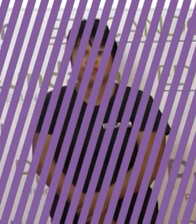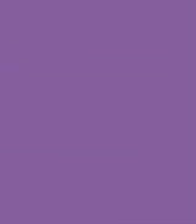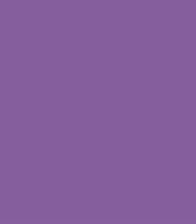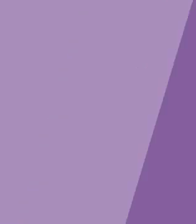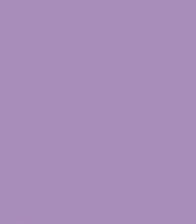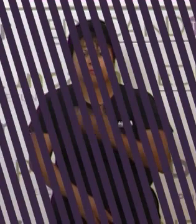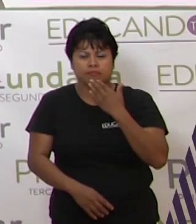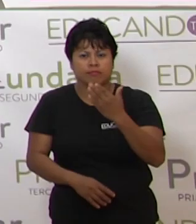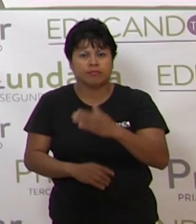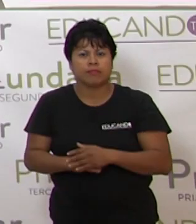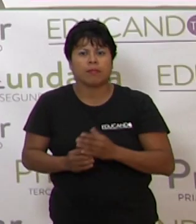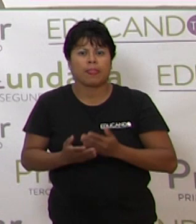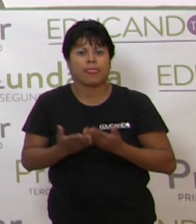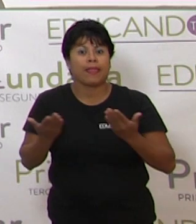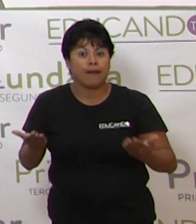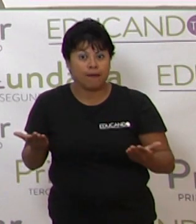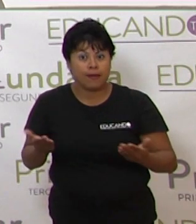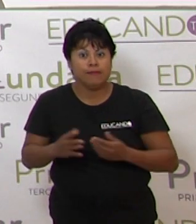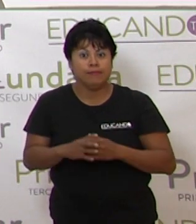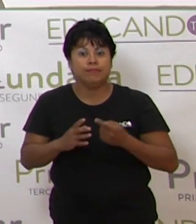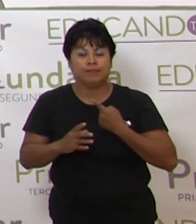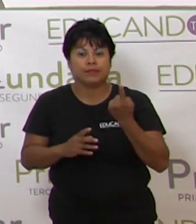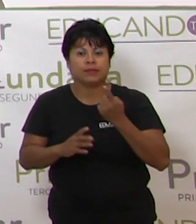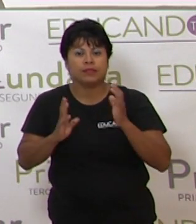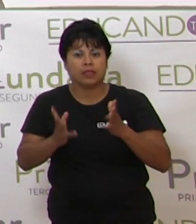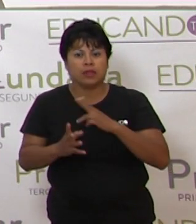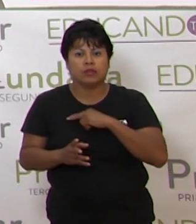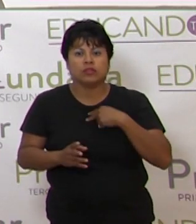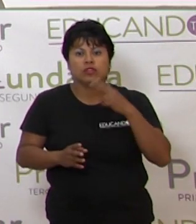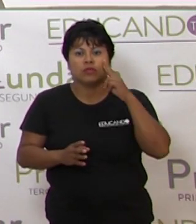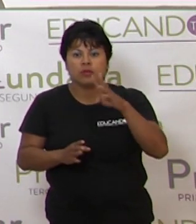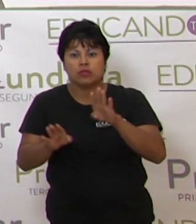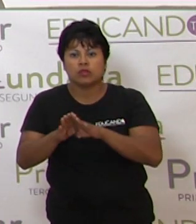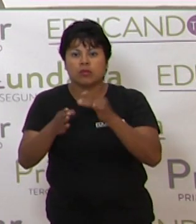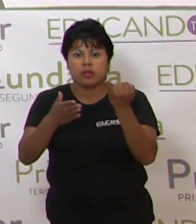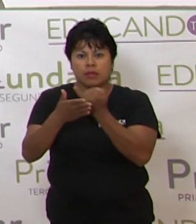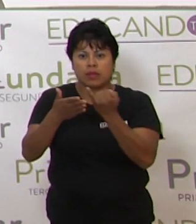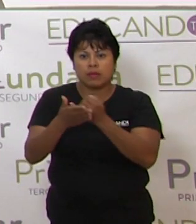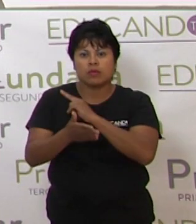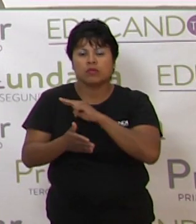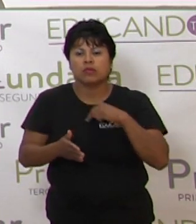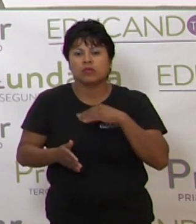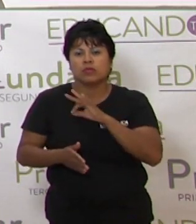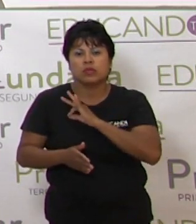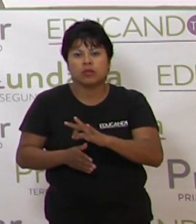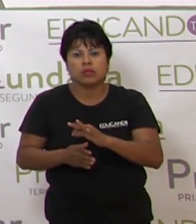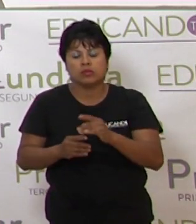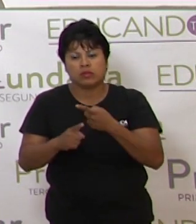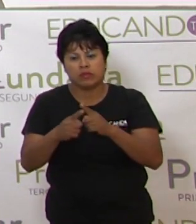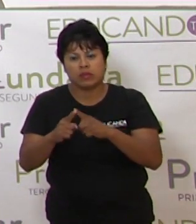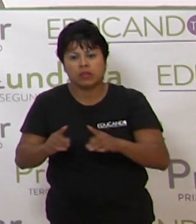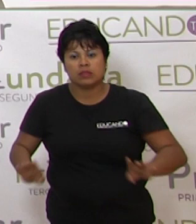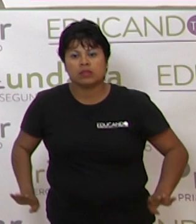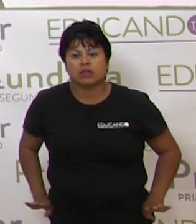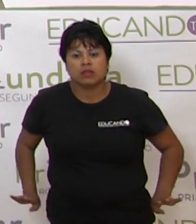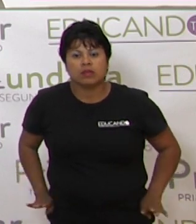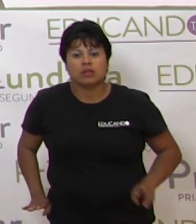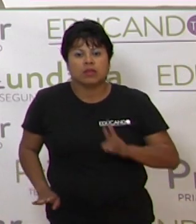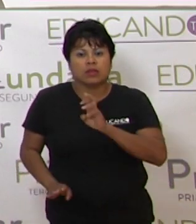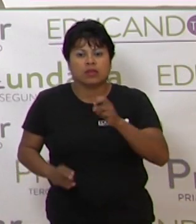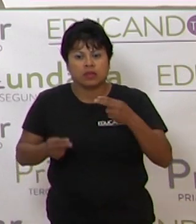Muy bien, pues ahora que ya vimos cómo a partir de las imágenes podemos inferir ciertas características del